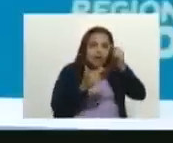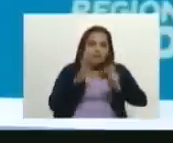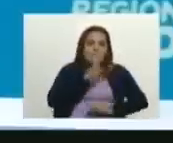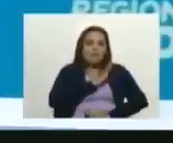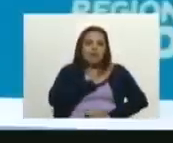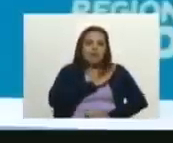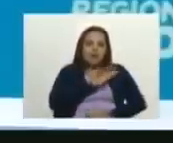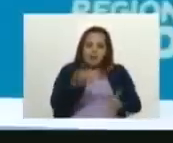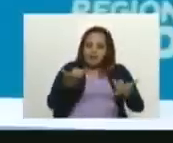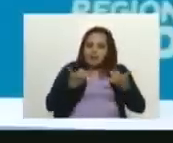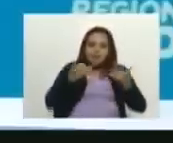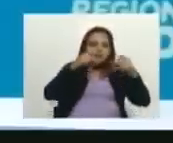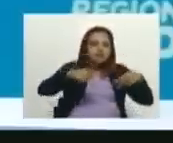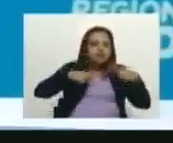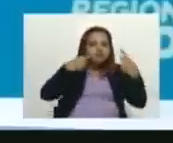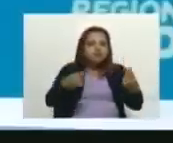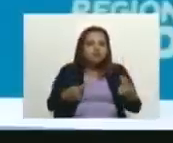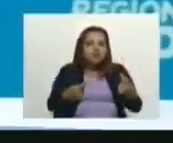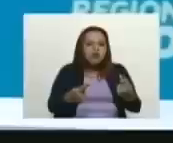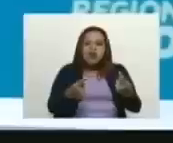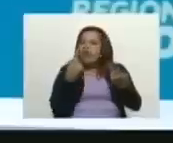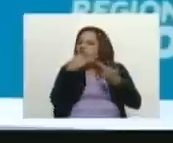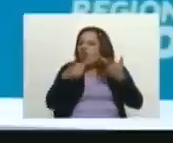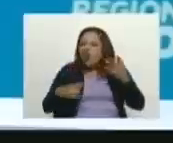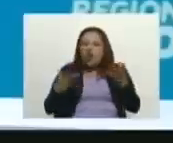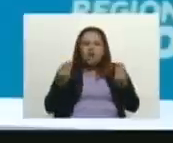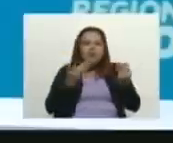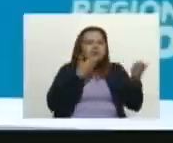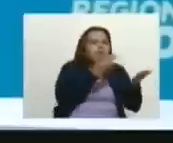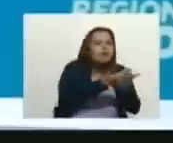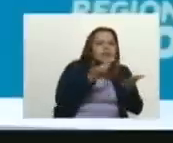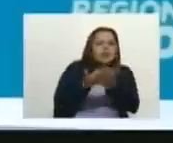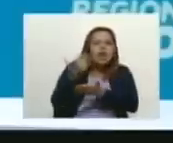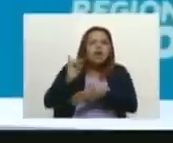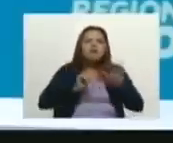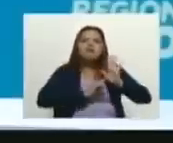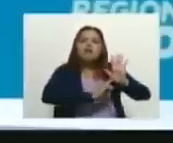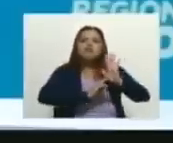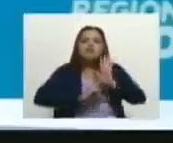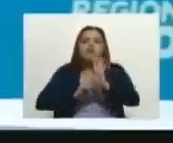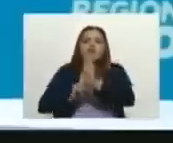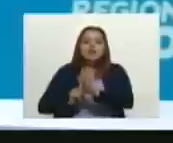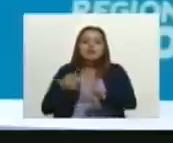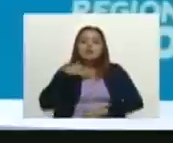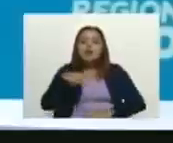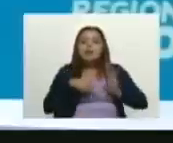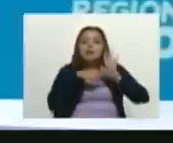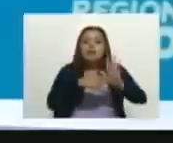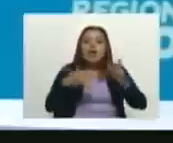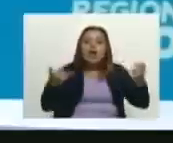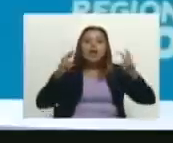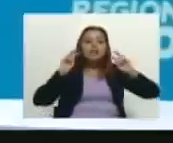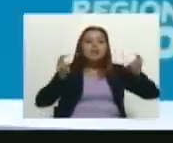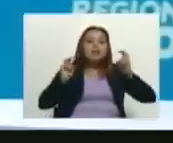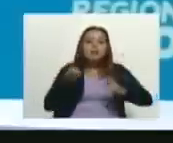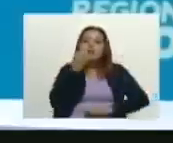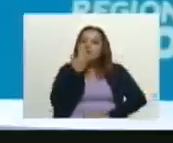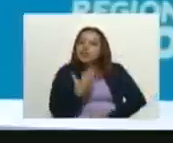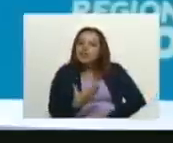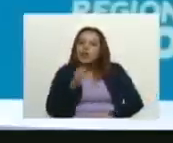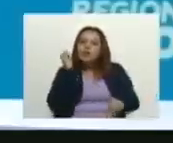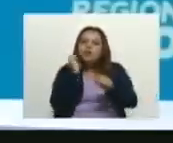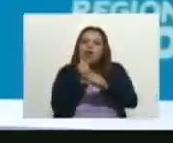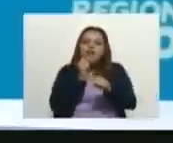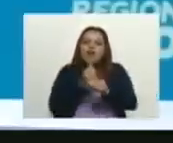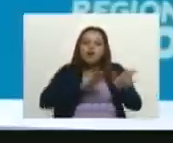y autoconstruirse. ¿Cuántas cosas, cuántas peticiones tenemos? Y vamos a mostrar un segmento bonito de un trabajo